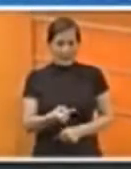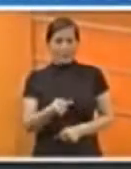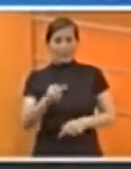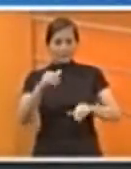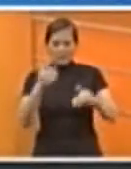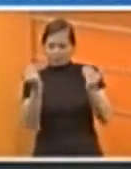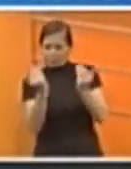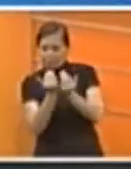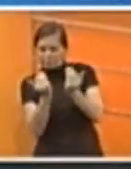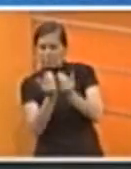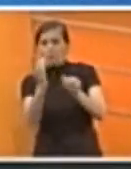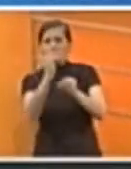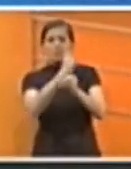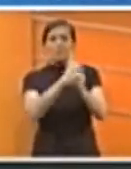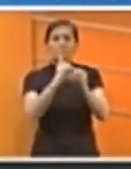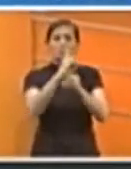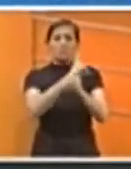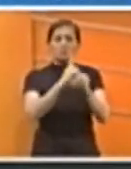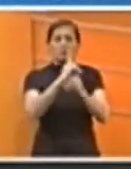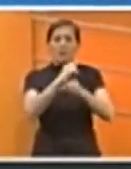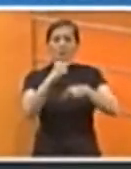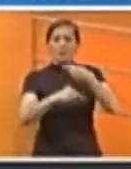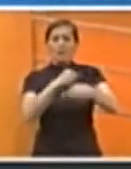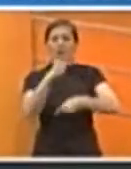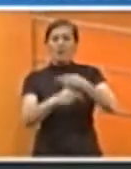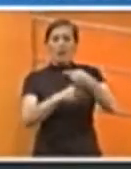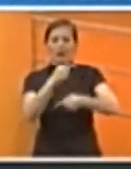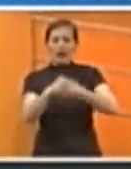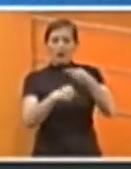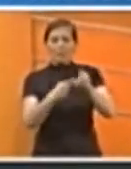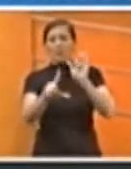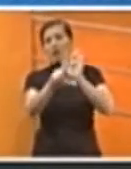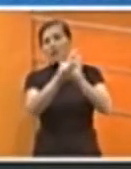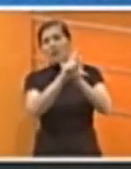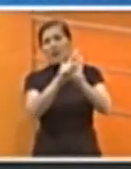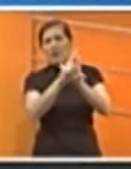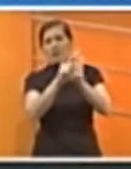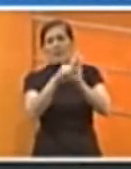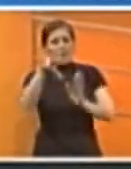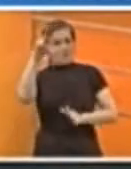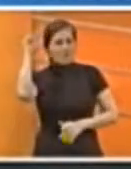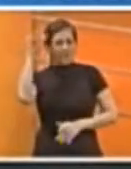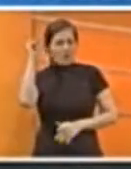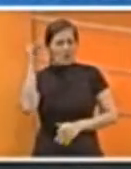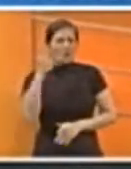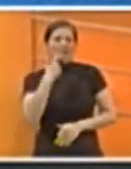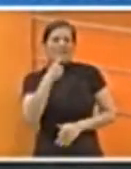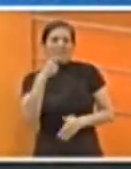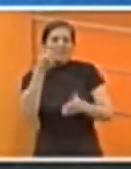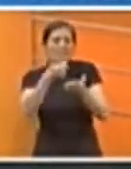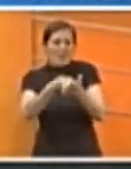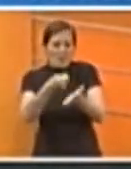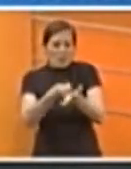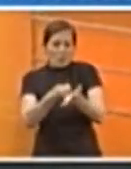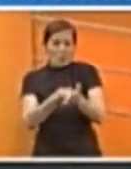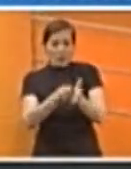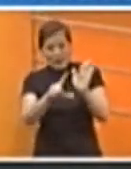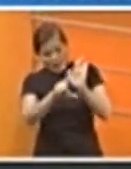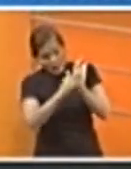tratarían en la Cámara de Diputados la modificación de la ley de Inforconf. Entre los varios